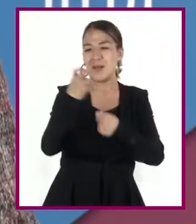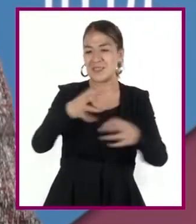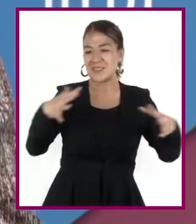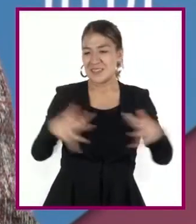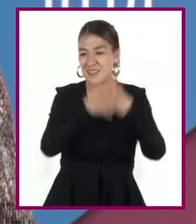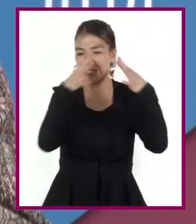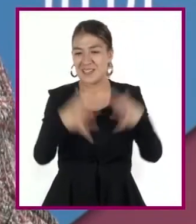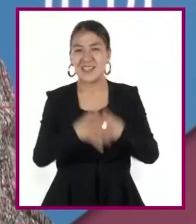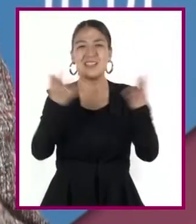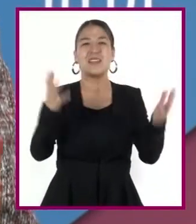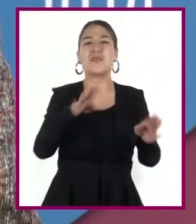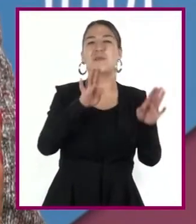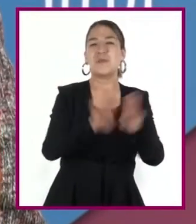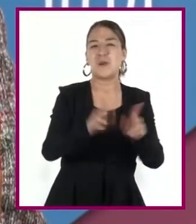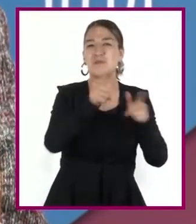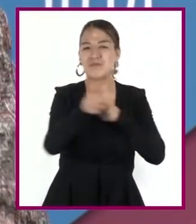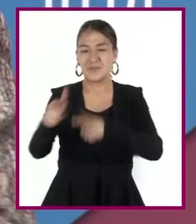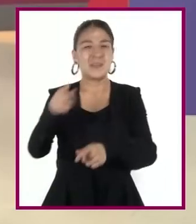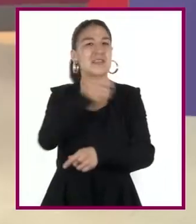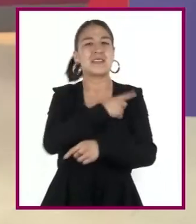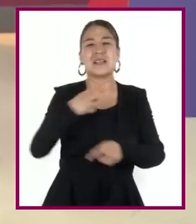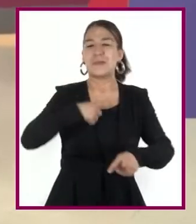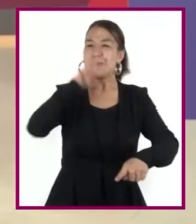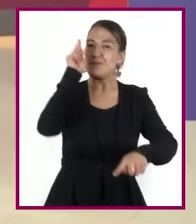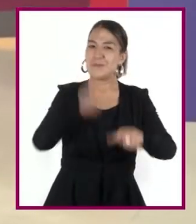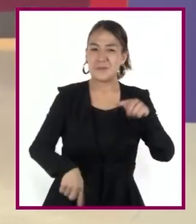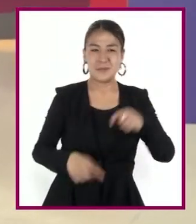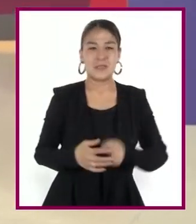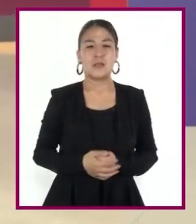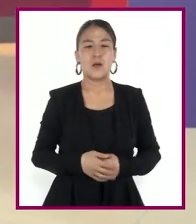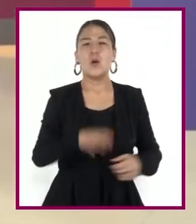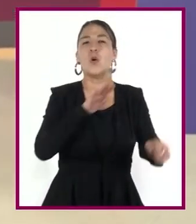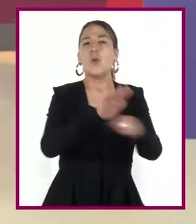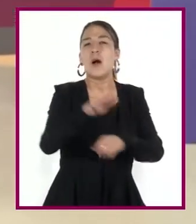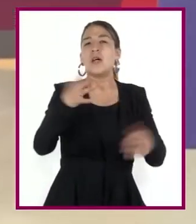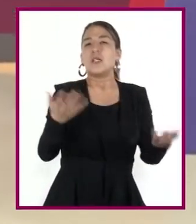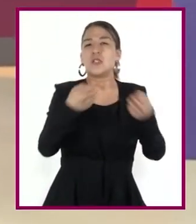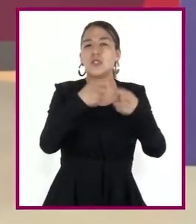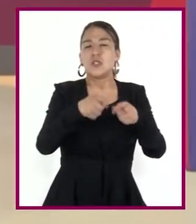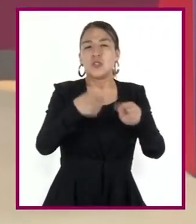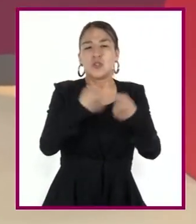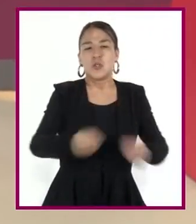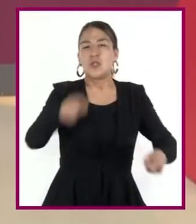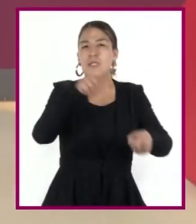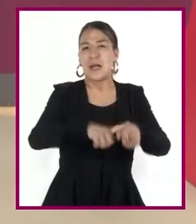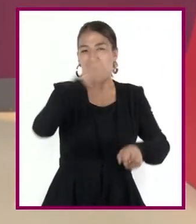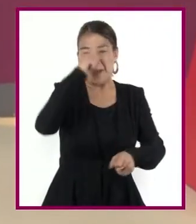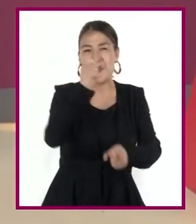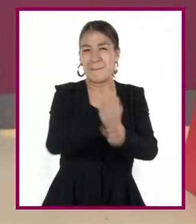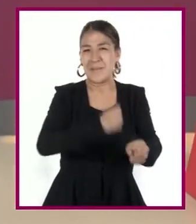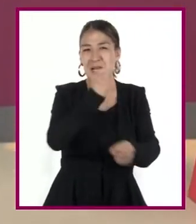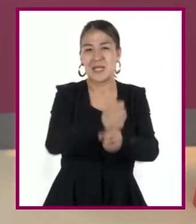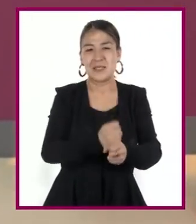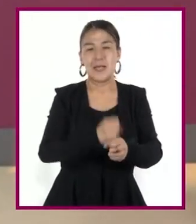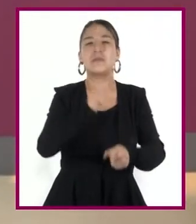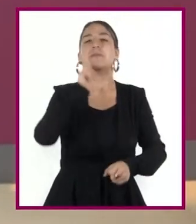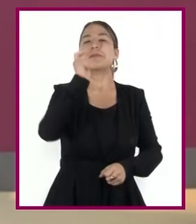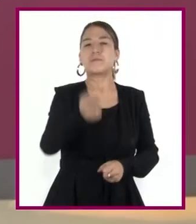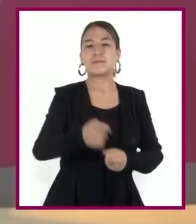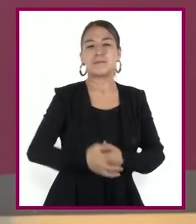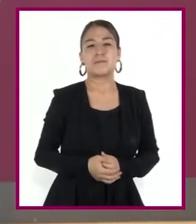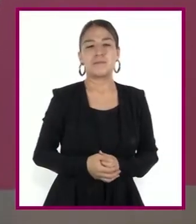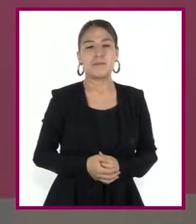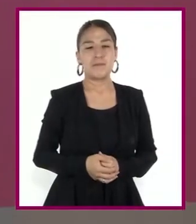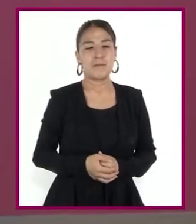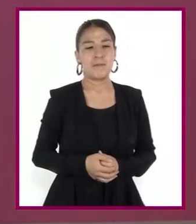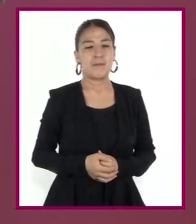otros eventos sociales y políticos. Una habilidad social muy importante a practicar es reconocer a